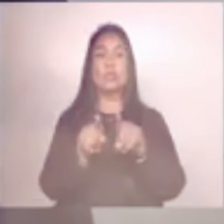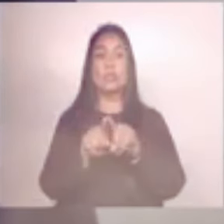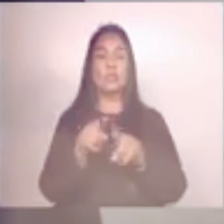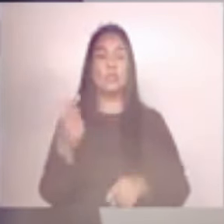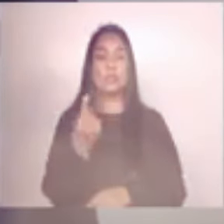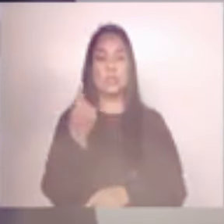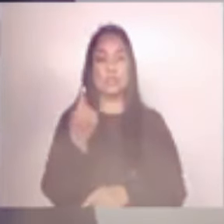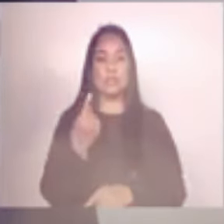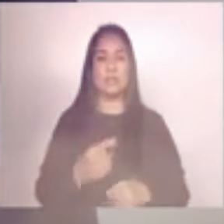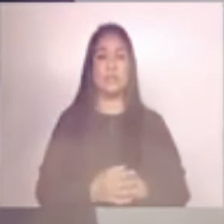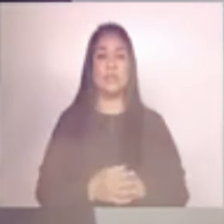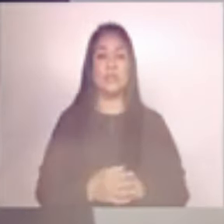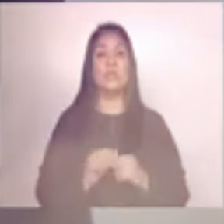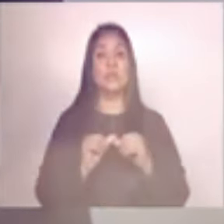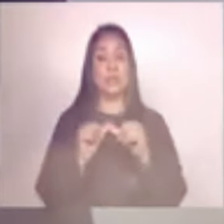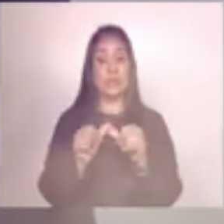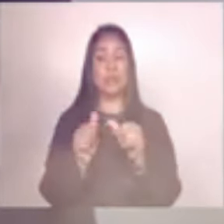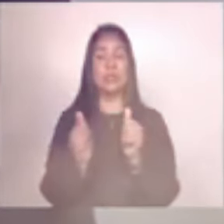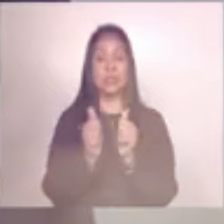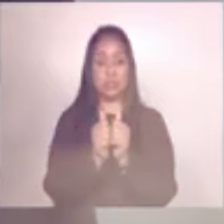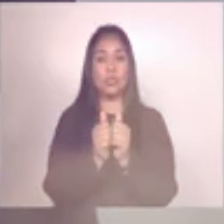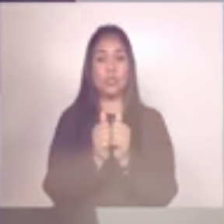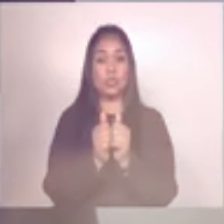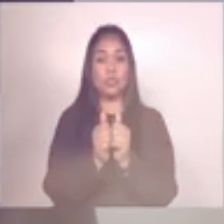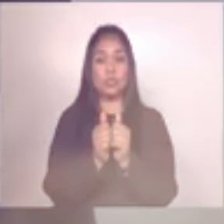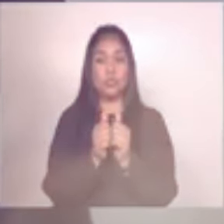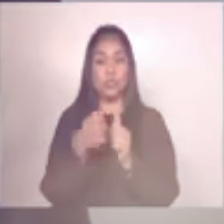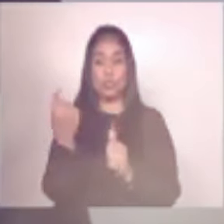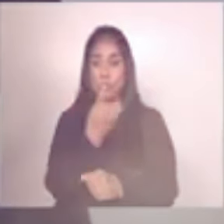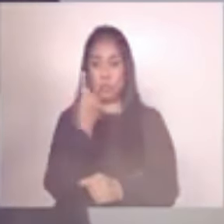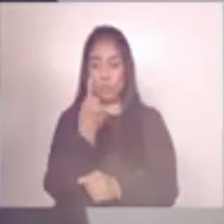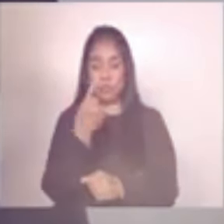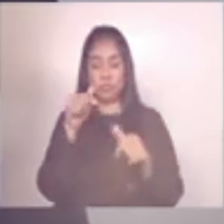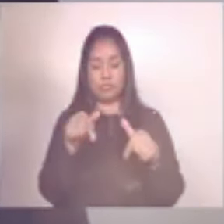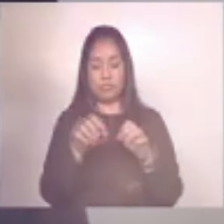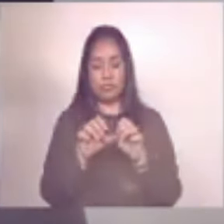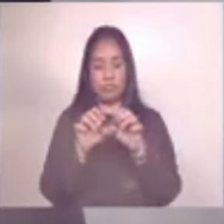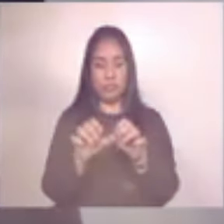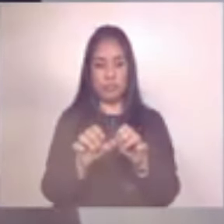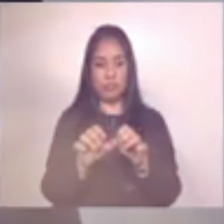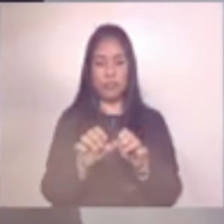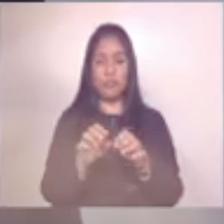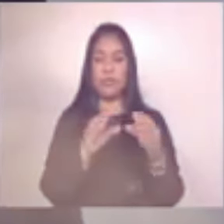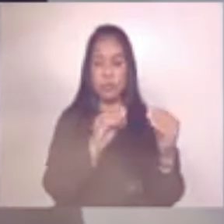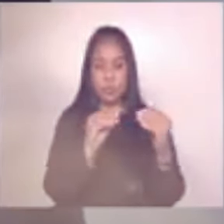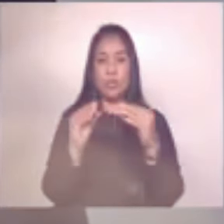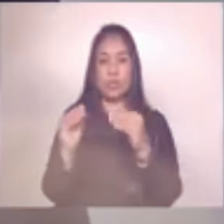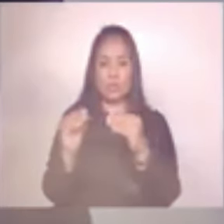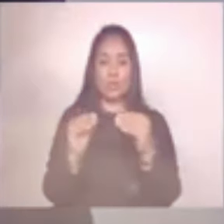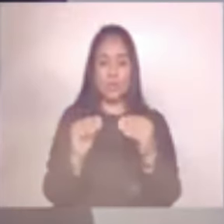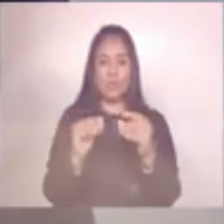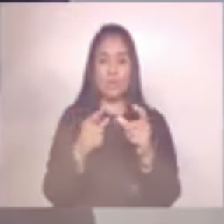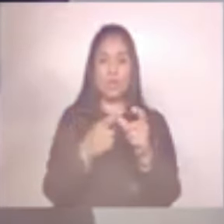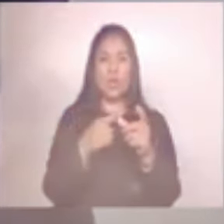importantes. Continuemos juntos y juntas en este esfuerzo. Con diálogo, con un